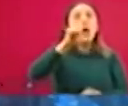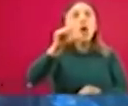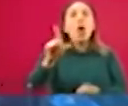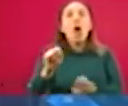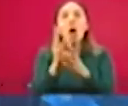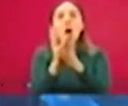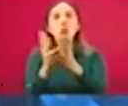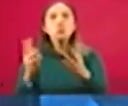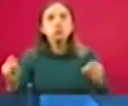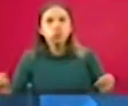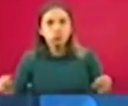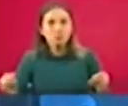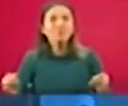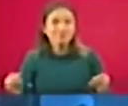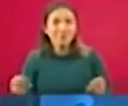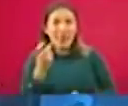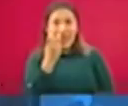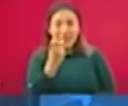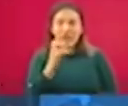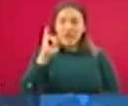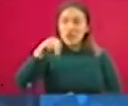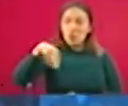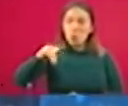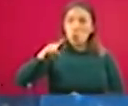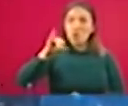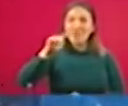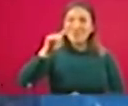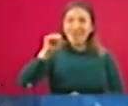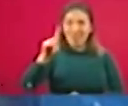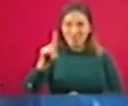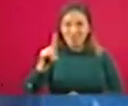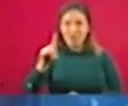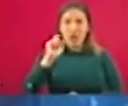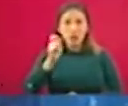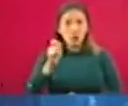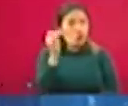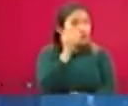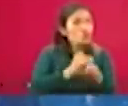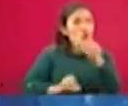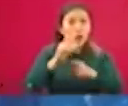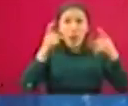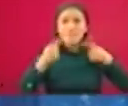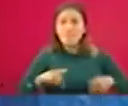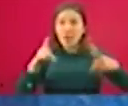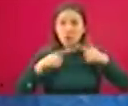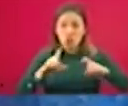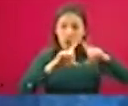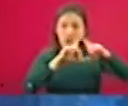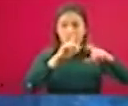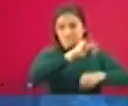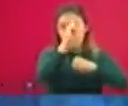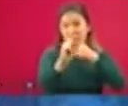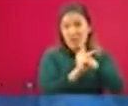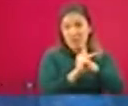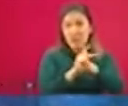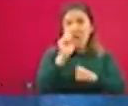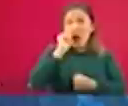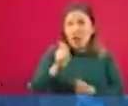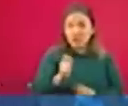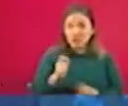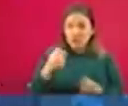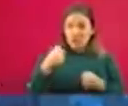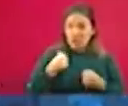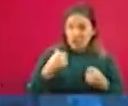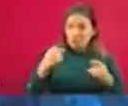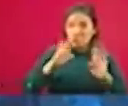sí. No, digo, en su momento, hablando de las estimaciones, lo que necesitamos todos los países es hacer una